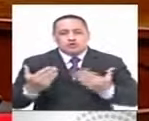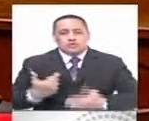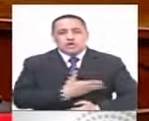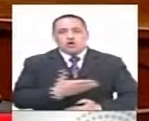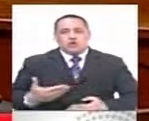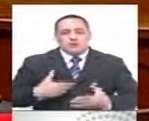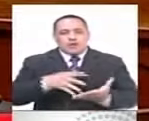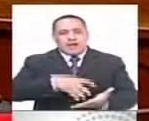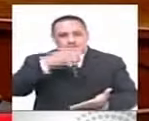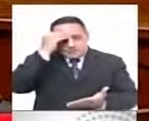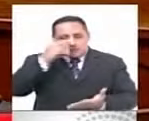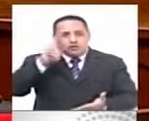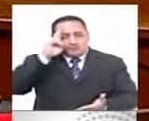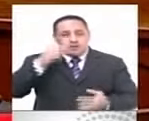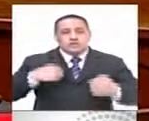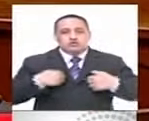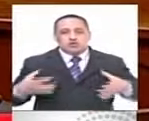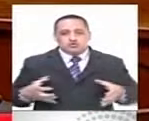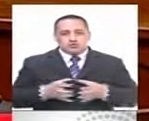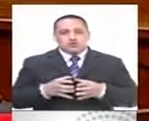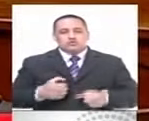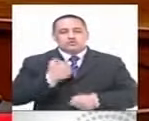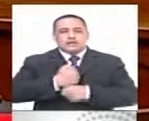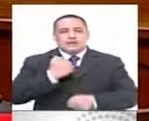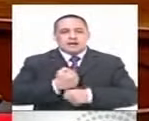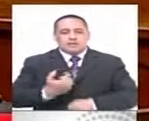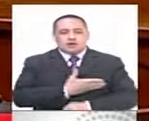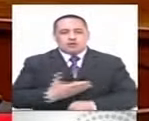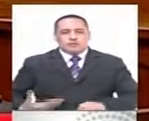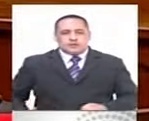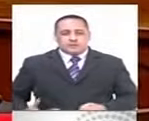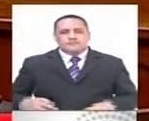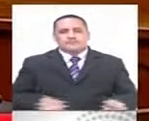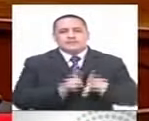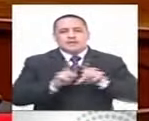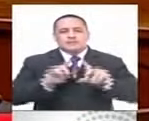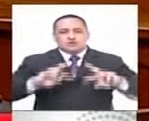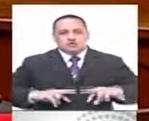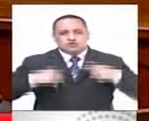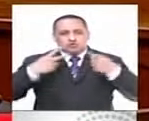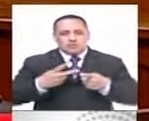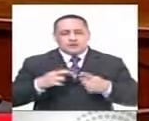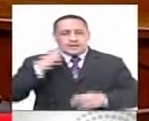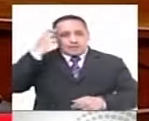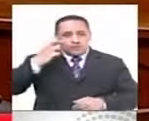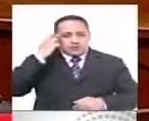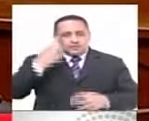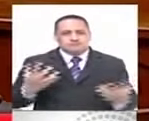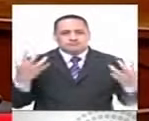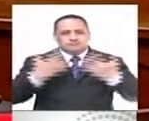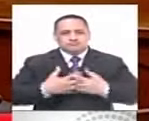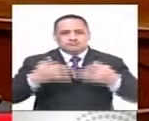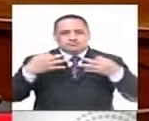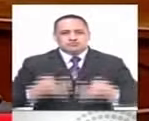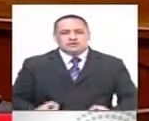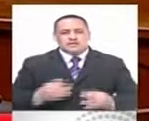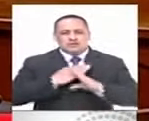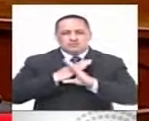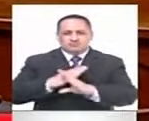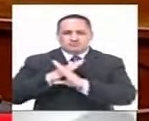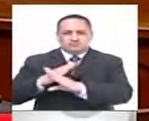y nosotros, los servidores públicos. Potenciar la política nacional de integridad y lucha contra la